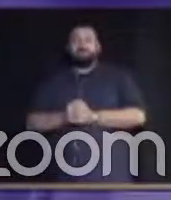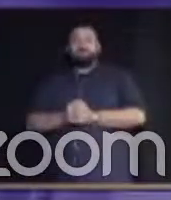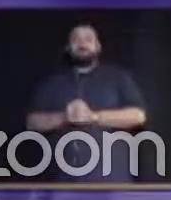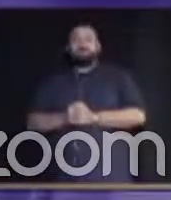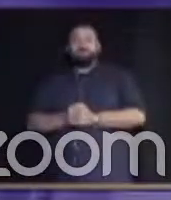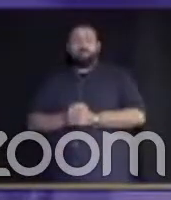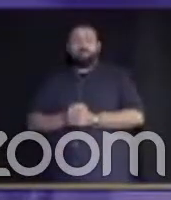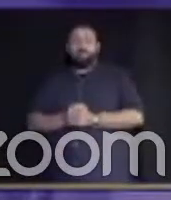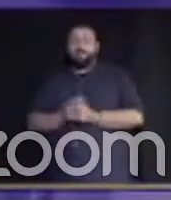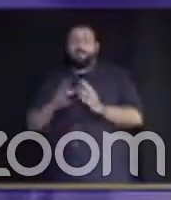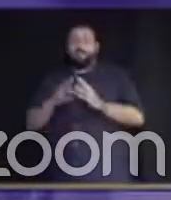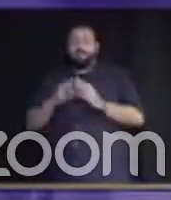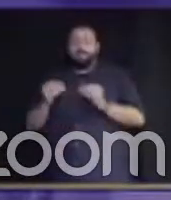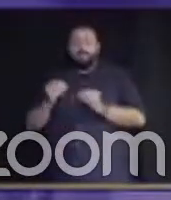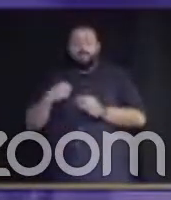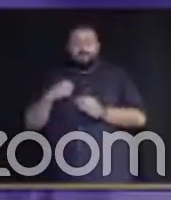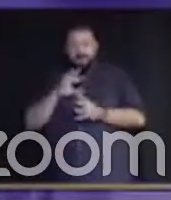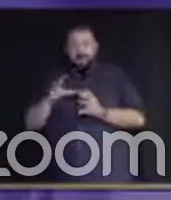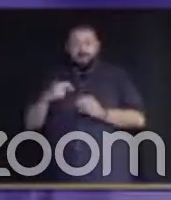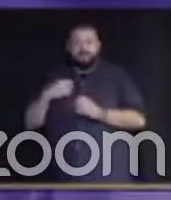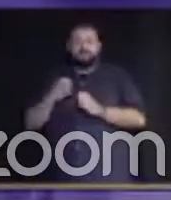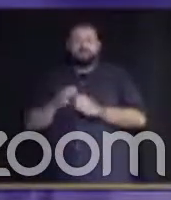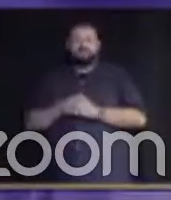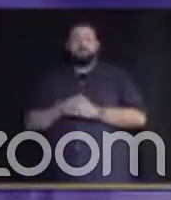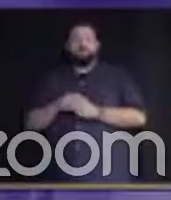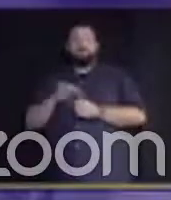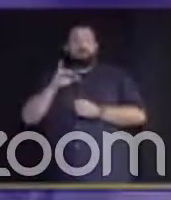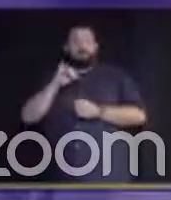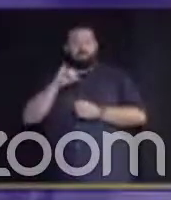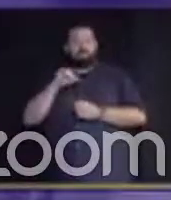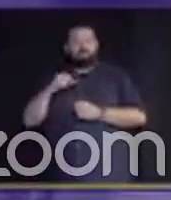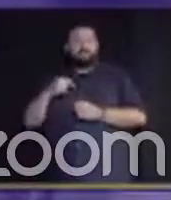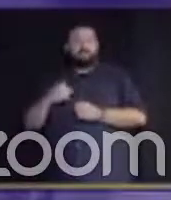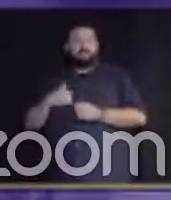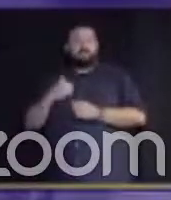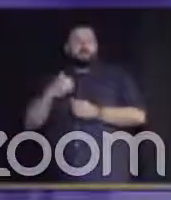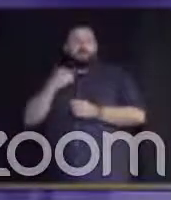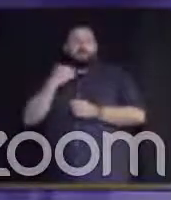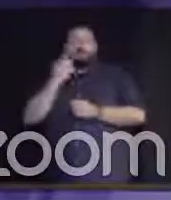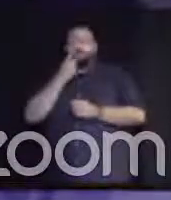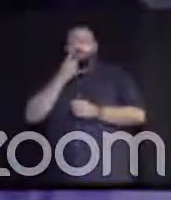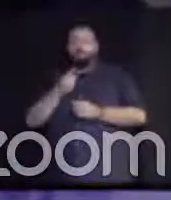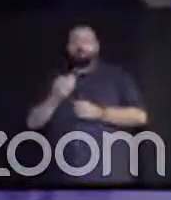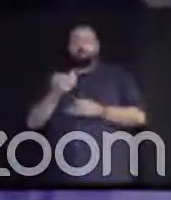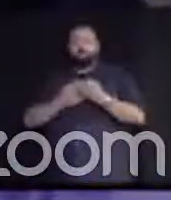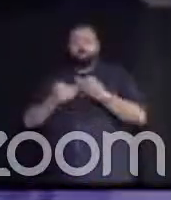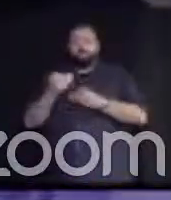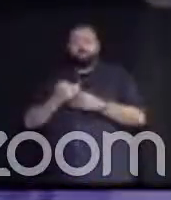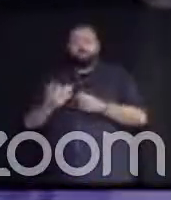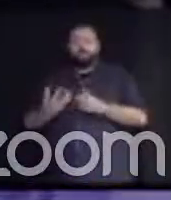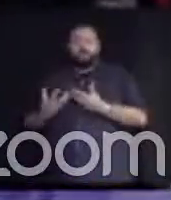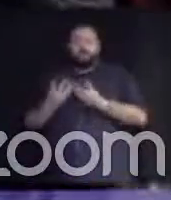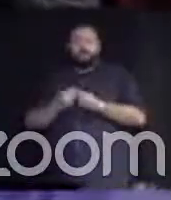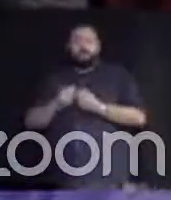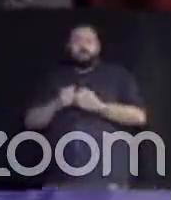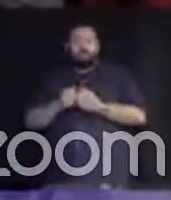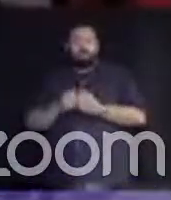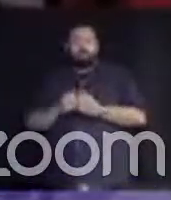Ay, se me desapareció a mí. Ah, ahí estás. De hecho, quiero que Arlet se pare junto conmigo